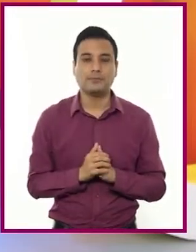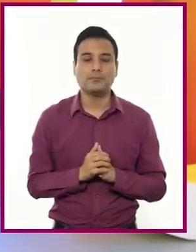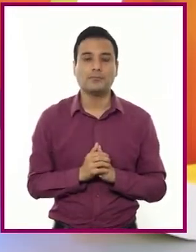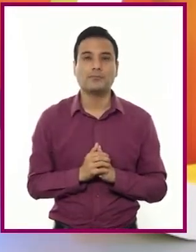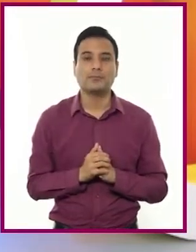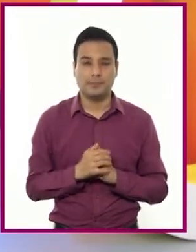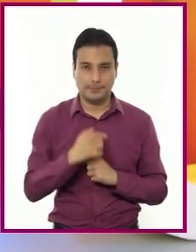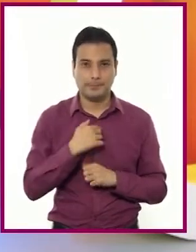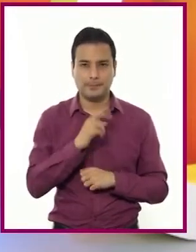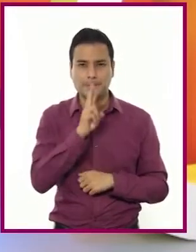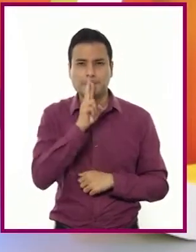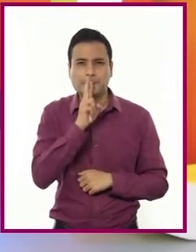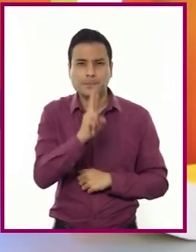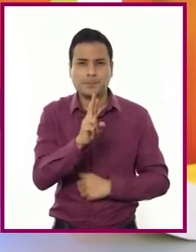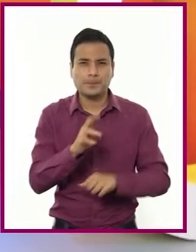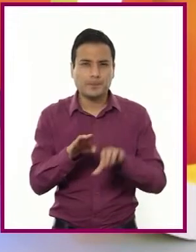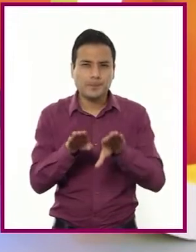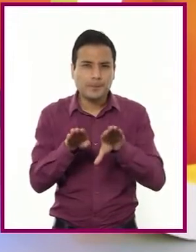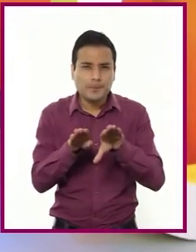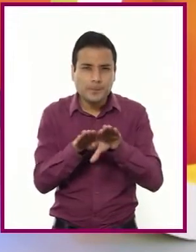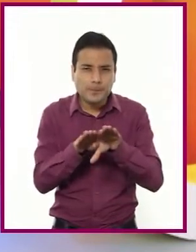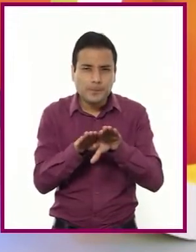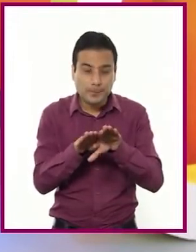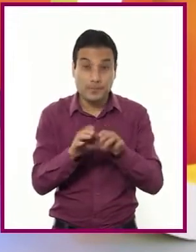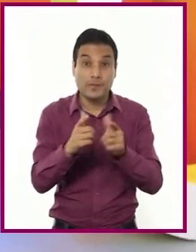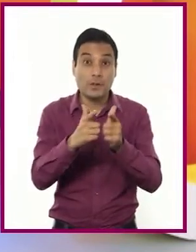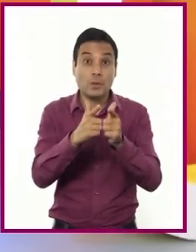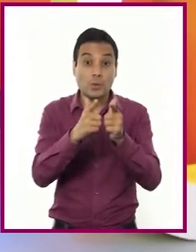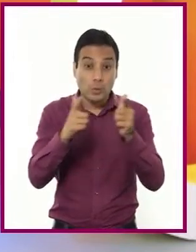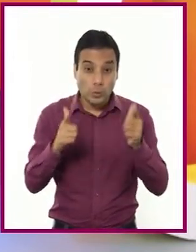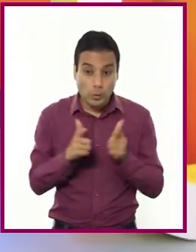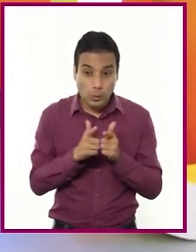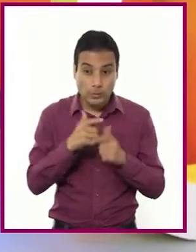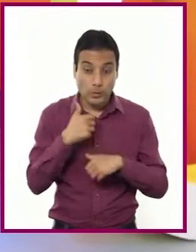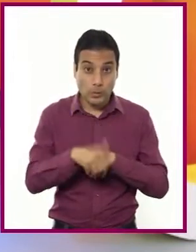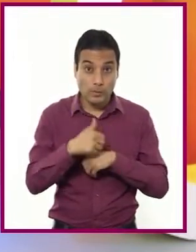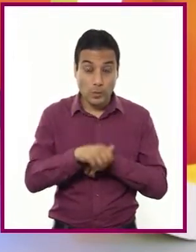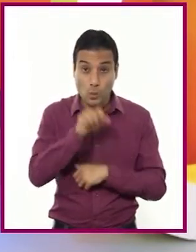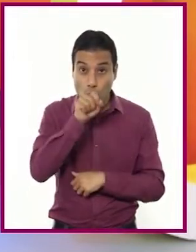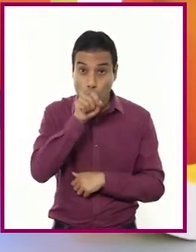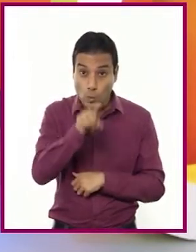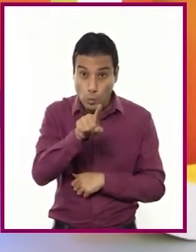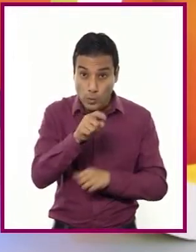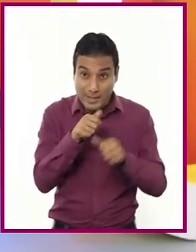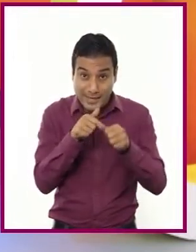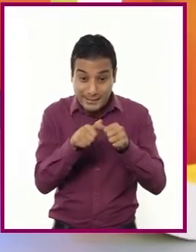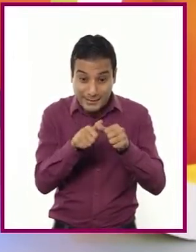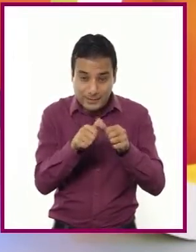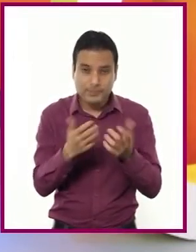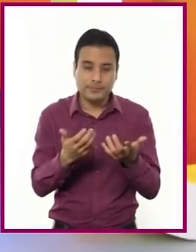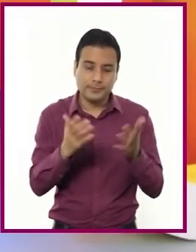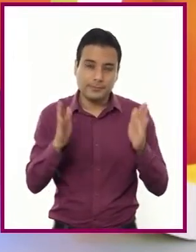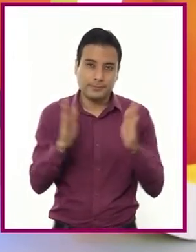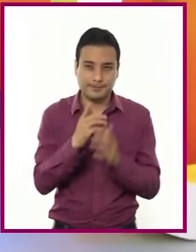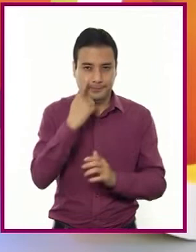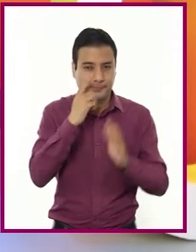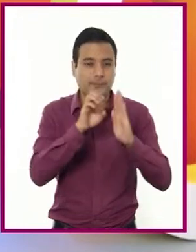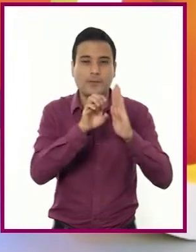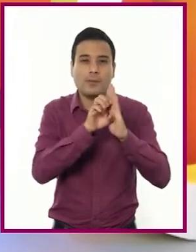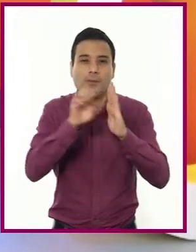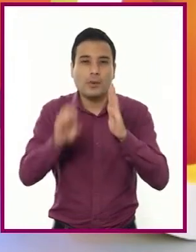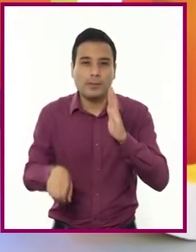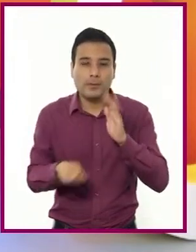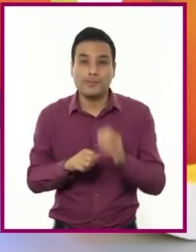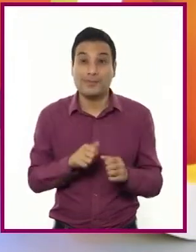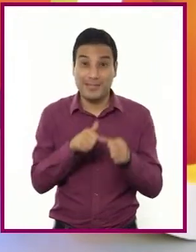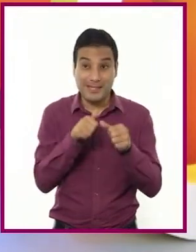ecuaciones debemos agrupar y reducir términos semejantes. Si dos expresiones algebraicas tienen las mismas literales y